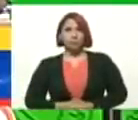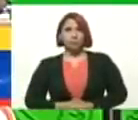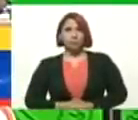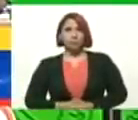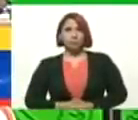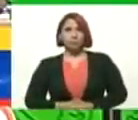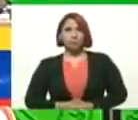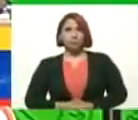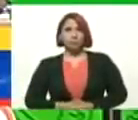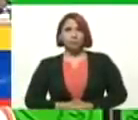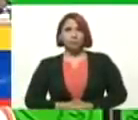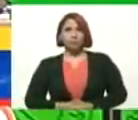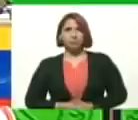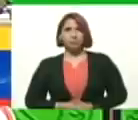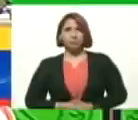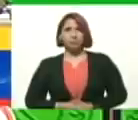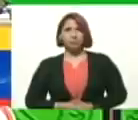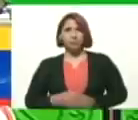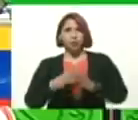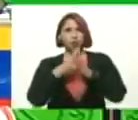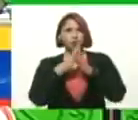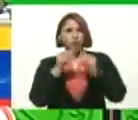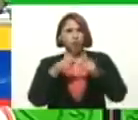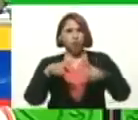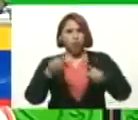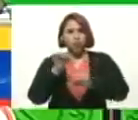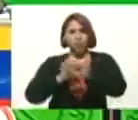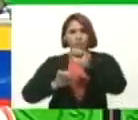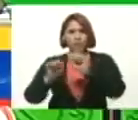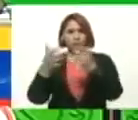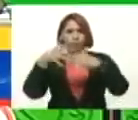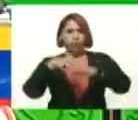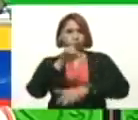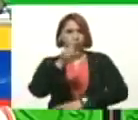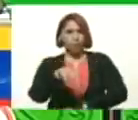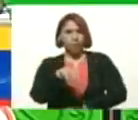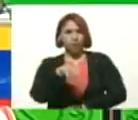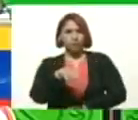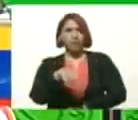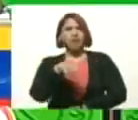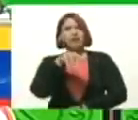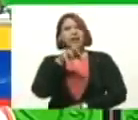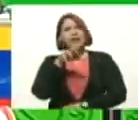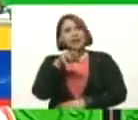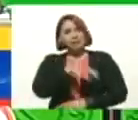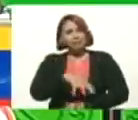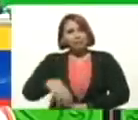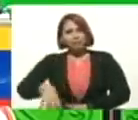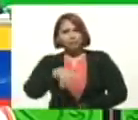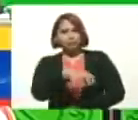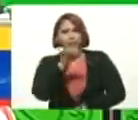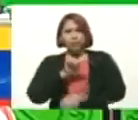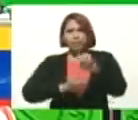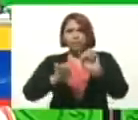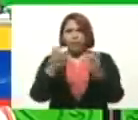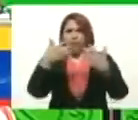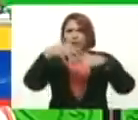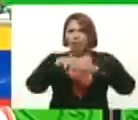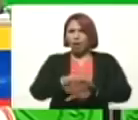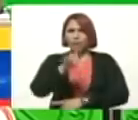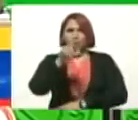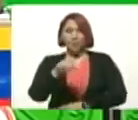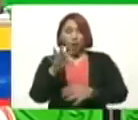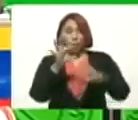para que todas las zonas de defensa integral, todas las regiones de defensa integral y todas